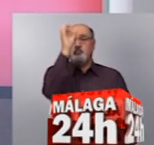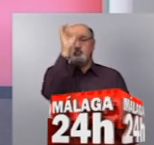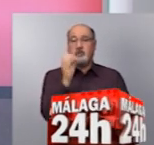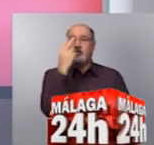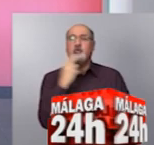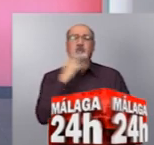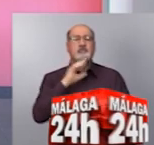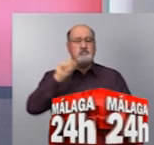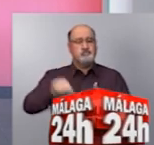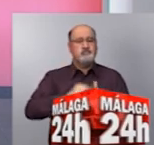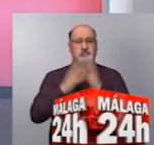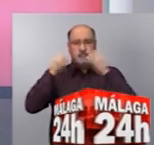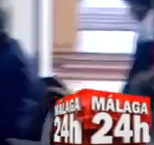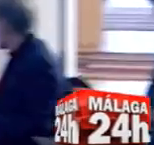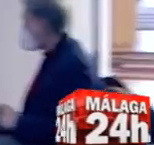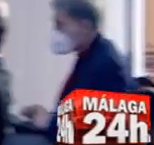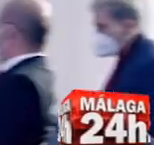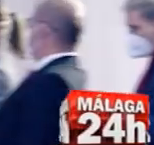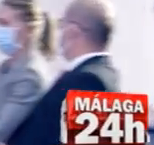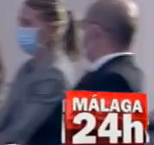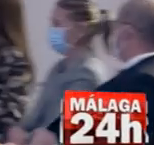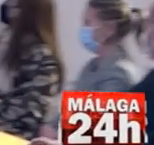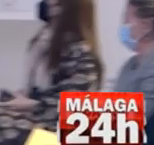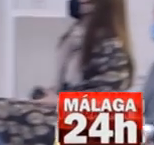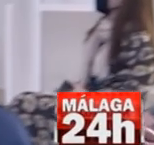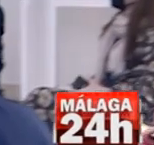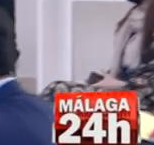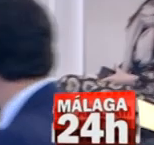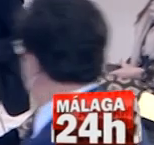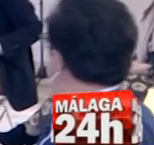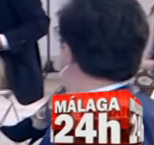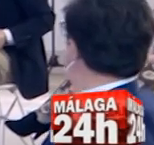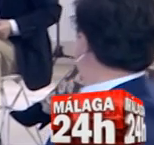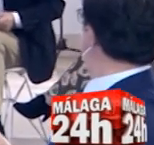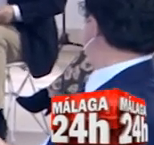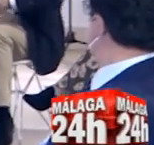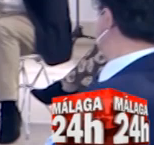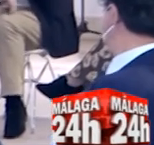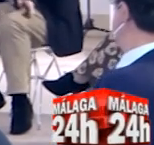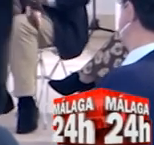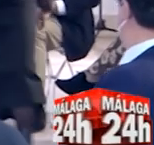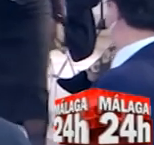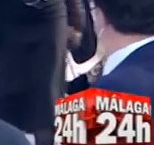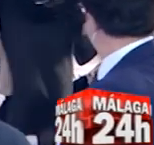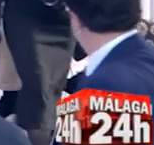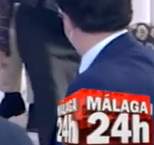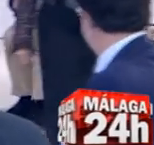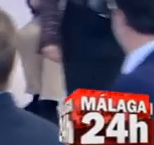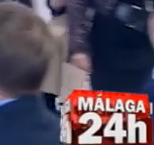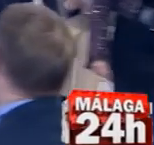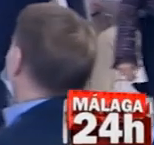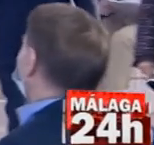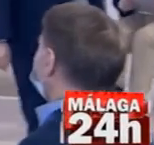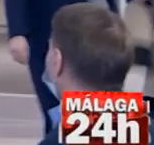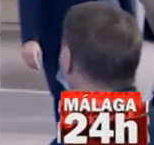en el acuerdo de coalición progresista. Asimismo, ha puesto a los agentes sociales como ejemplo por lograr acuerdos como la reforma laboral y la reforma de